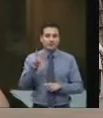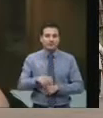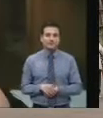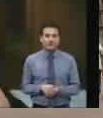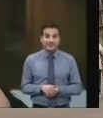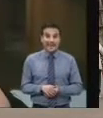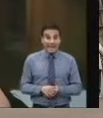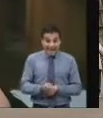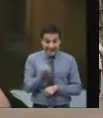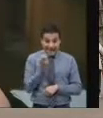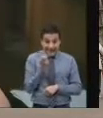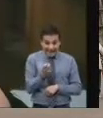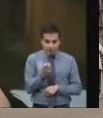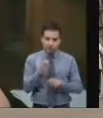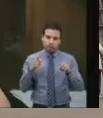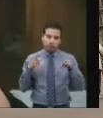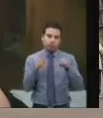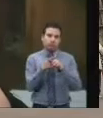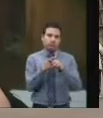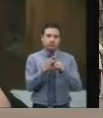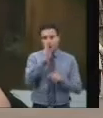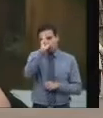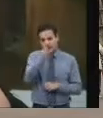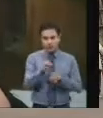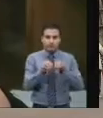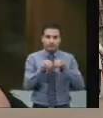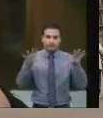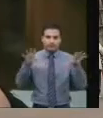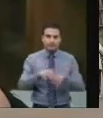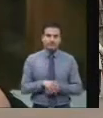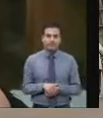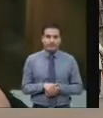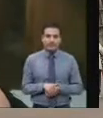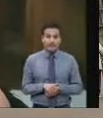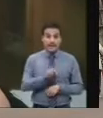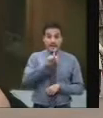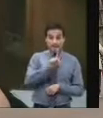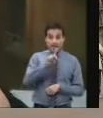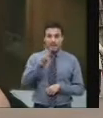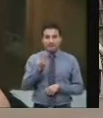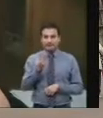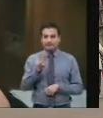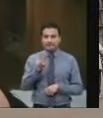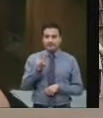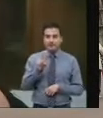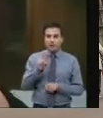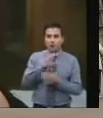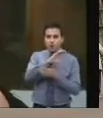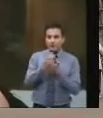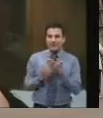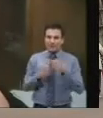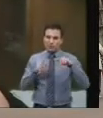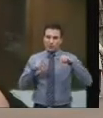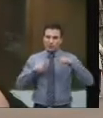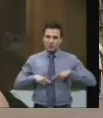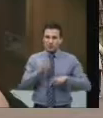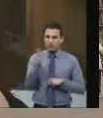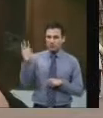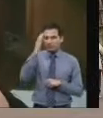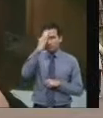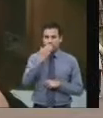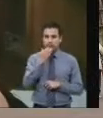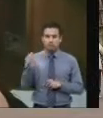electoral, contratando los servicios de influencers en redes sociales y haciendo pasar sus publicaciones o queriendo hacer pasar